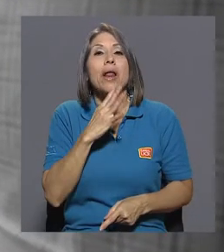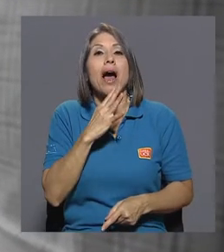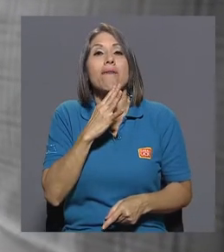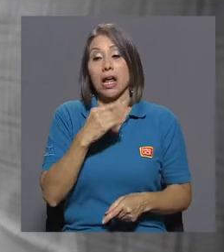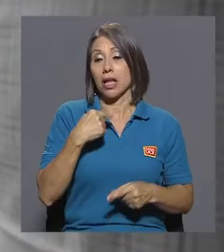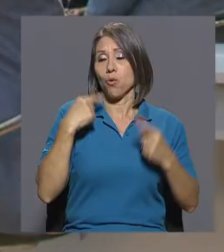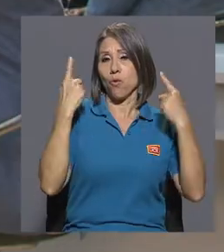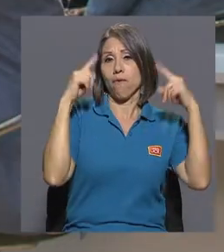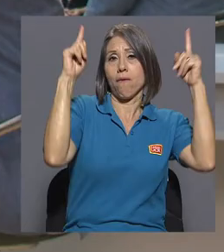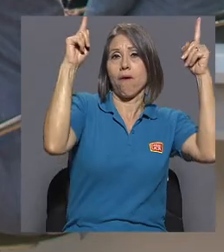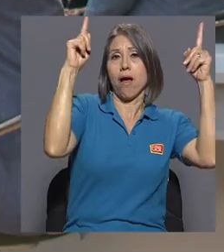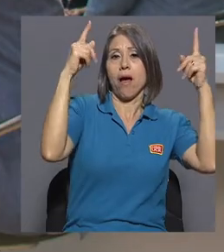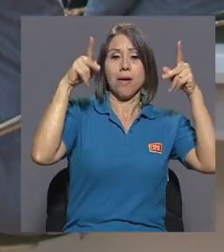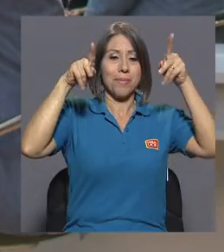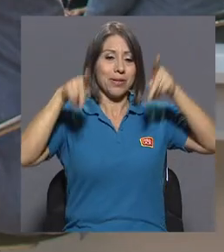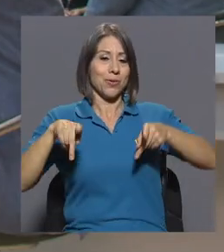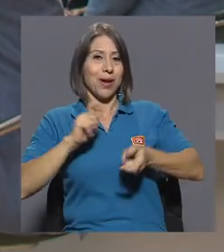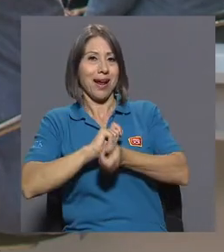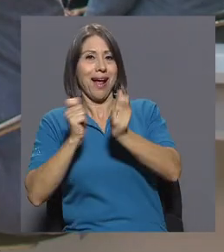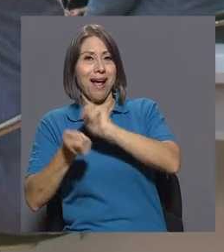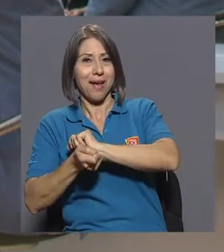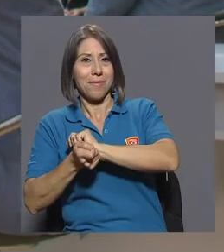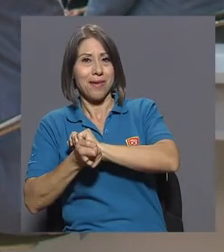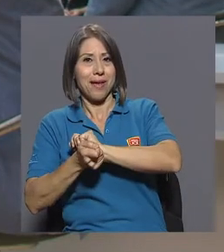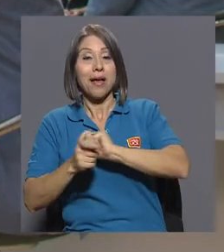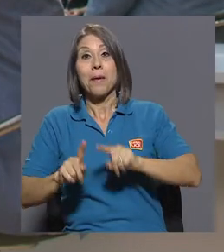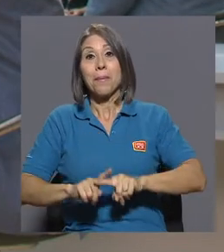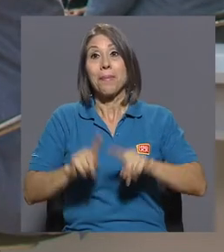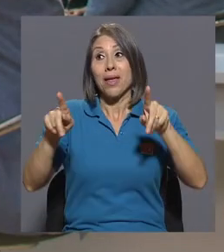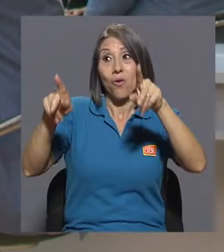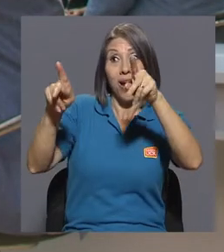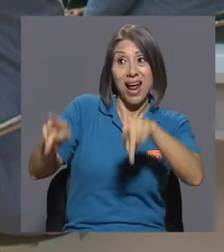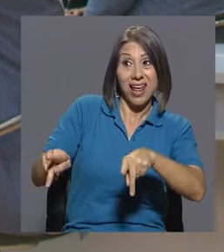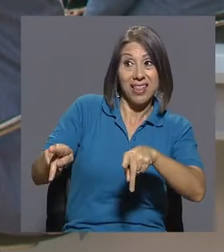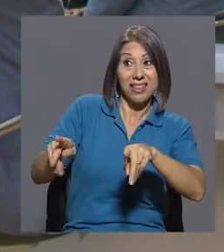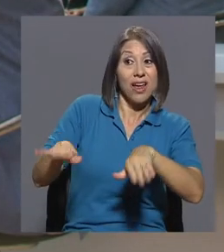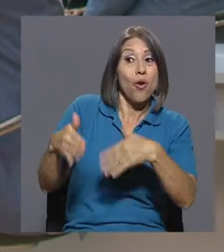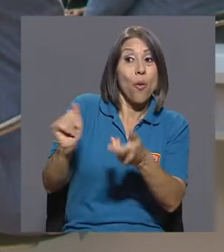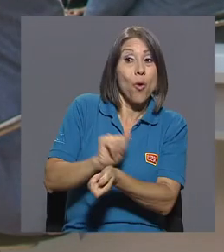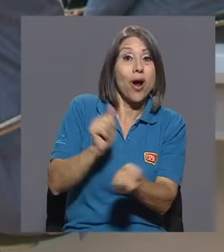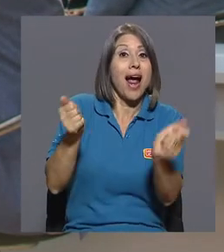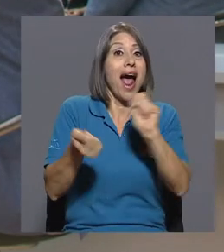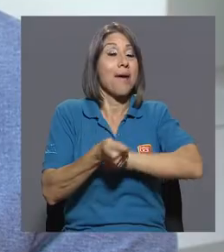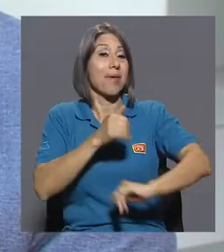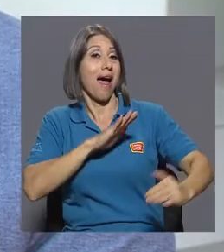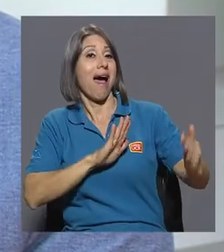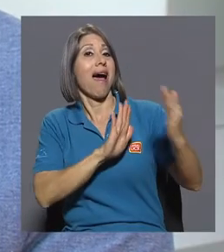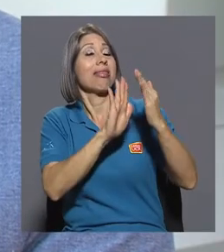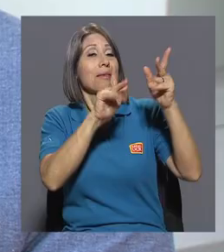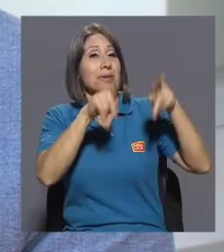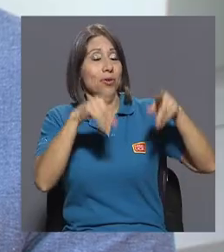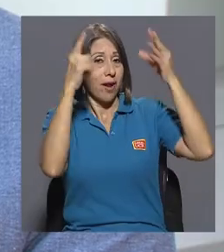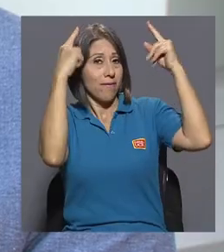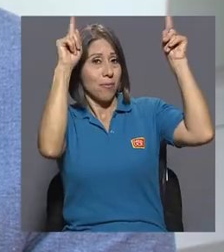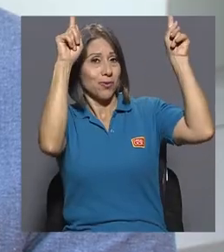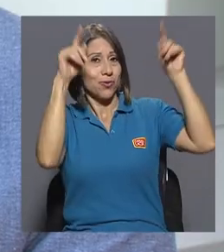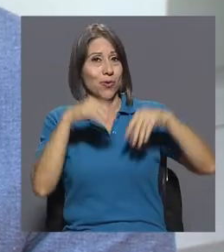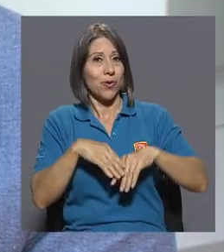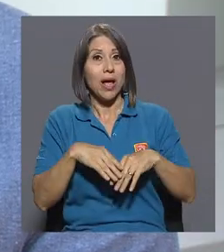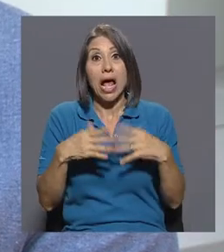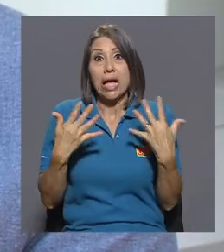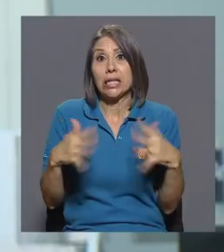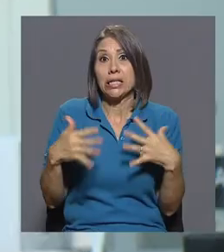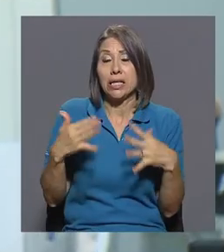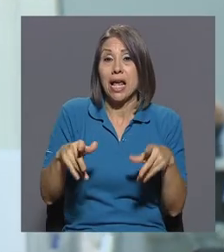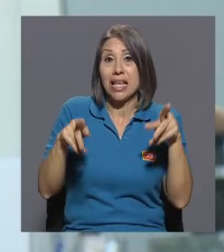gente habla cómo cambia la gente hacia un famoso. Y creo que esa es la parte, porque es que directamente las empresas, con la cantidad de seguidores que tiene una persona